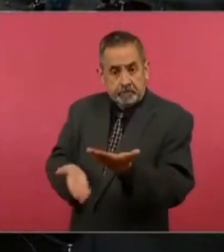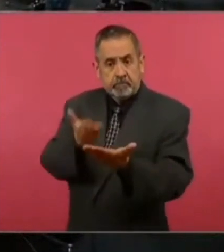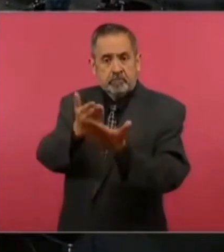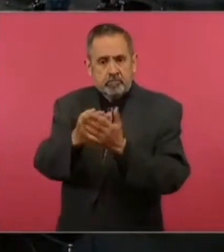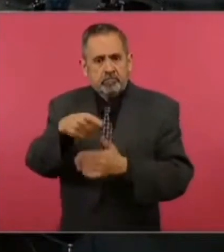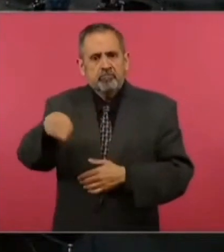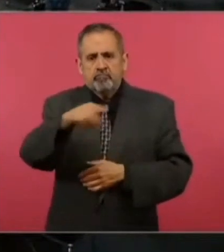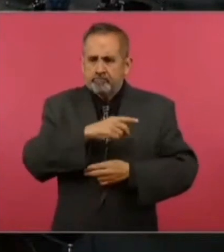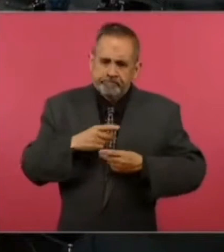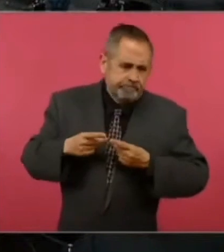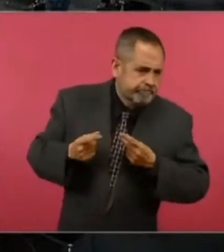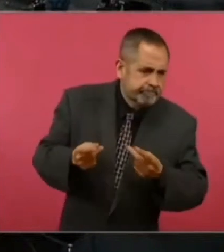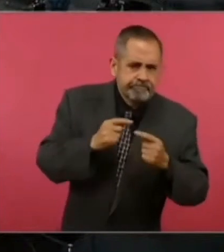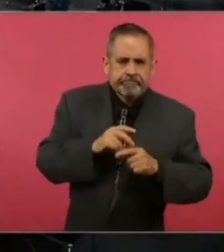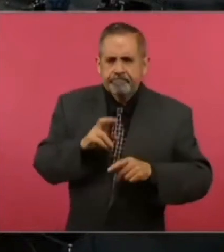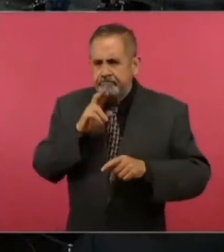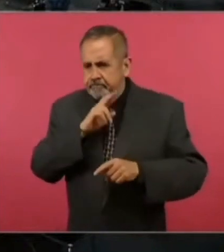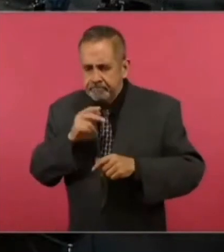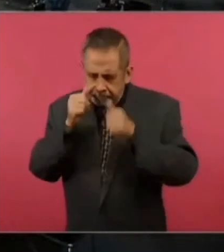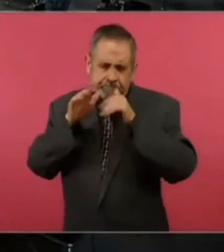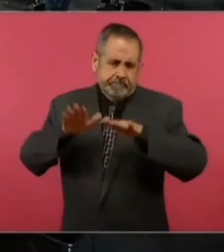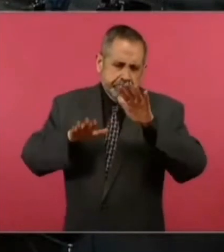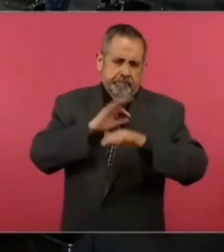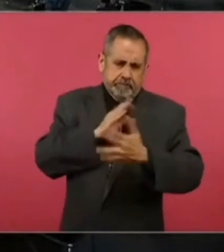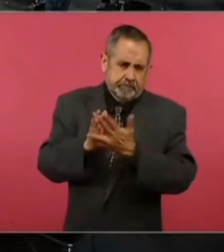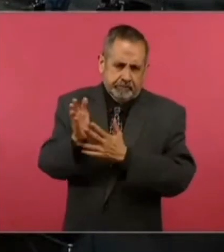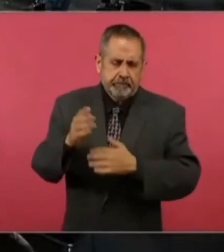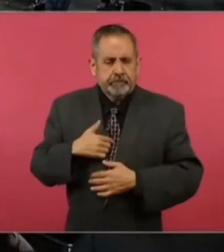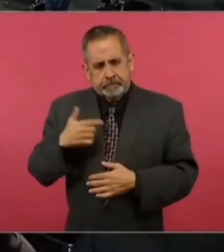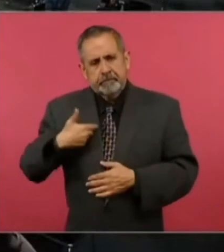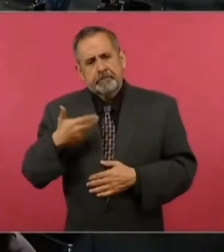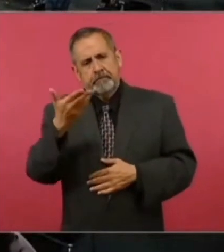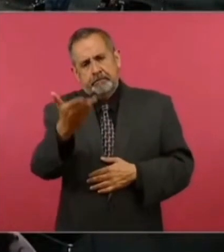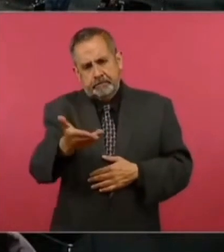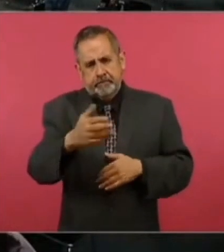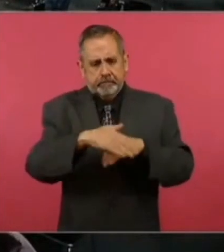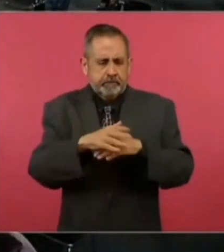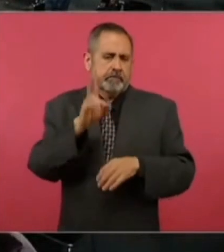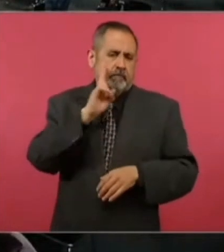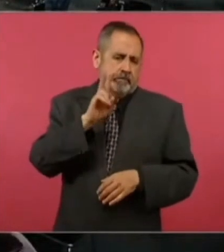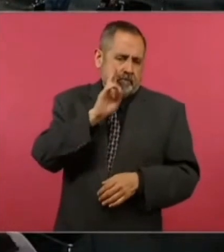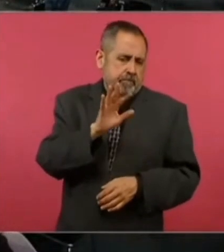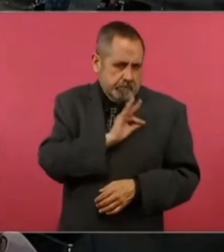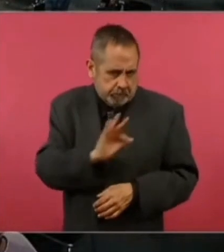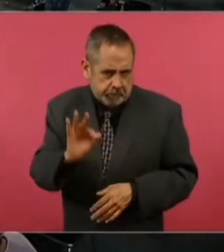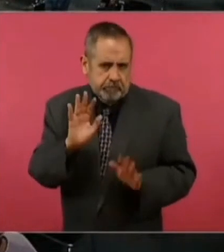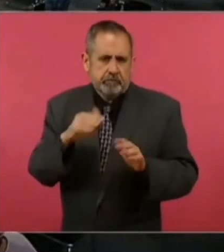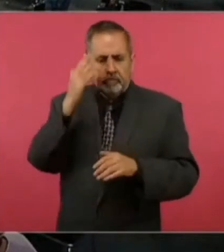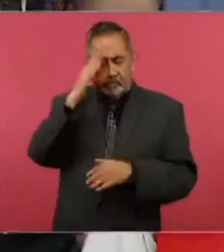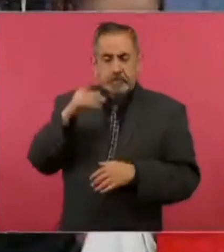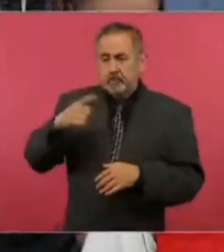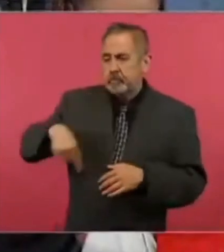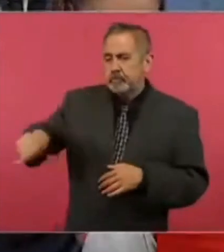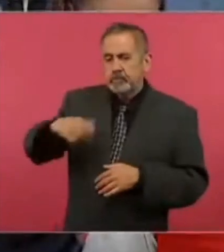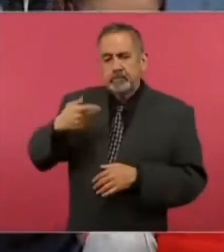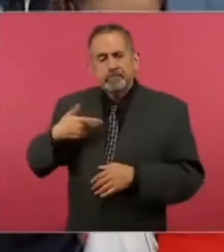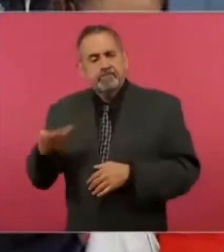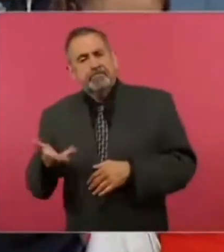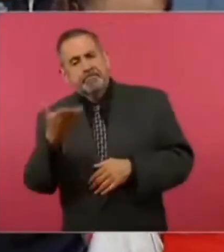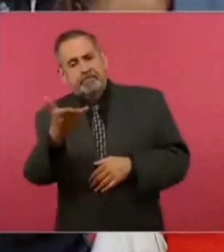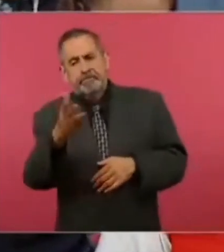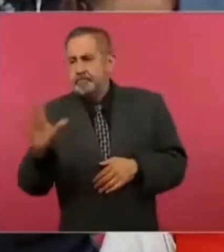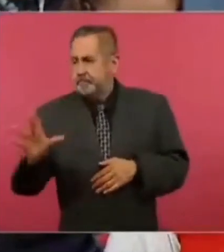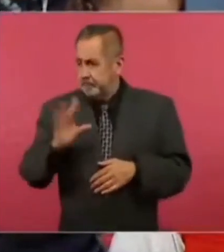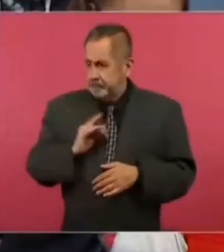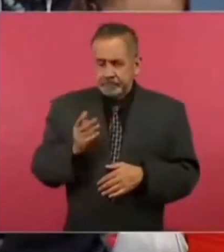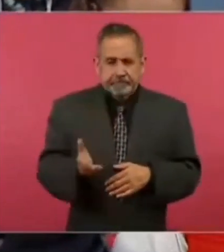estos temas pueden hasta cierto alcance, pero yo le pediría, presidente, en la medida de las posibilidades, digo, la gente se acerca y este